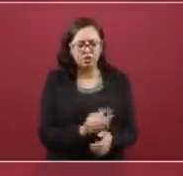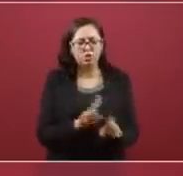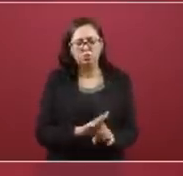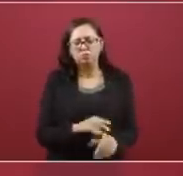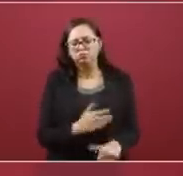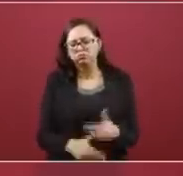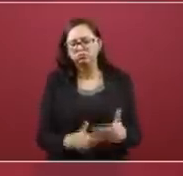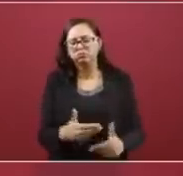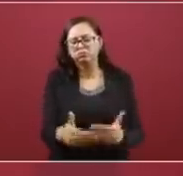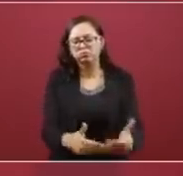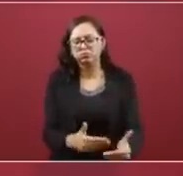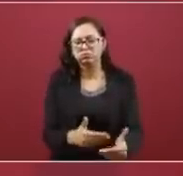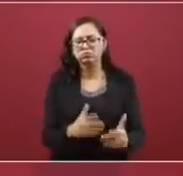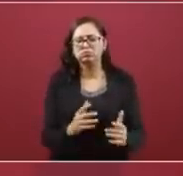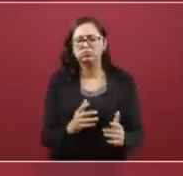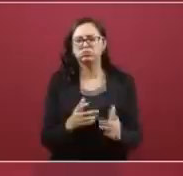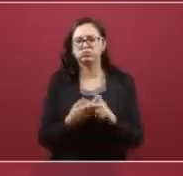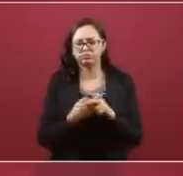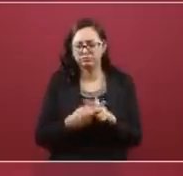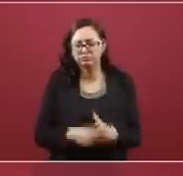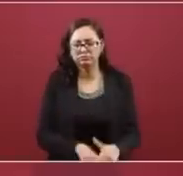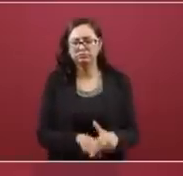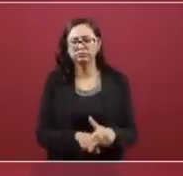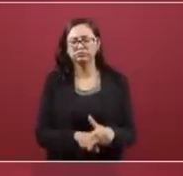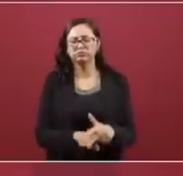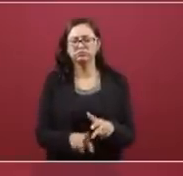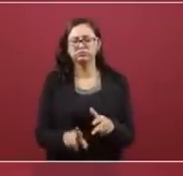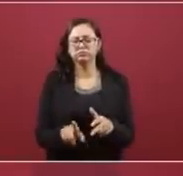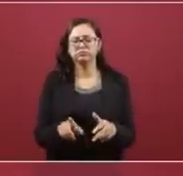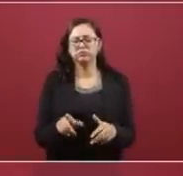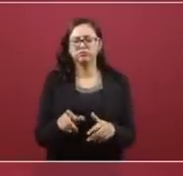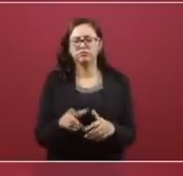para em,